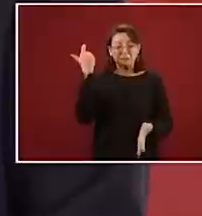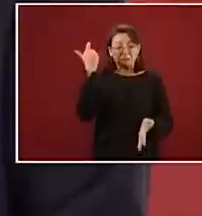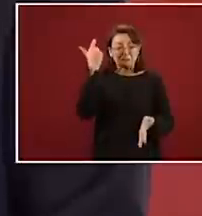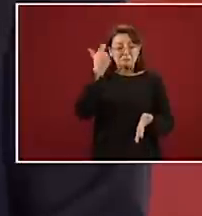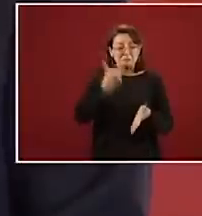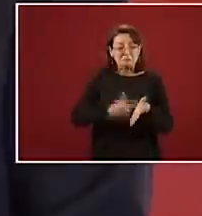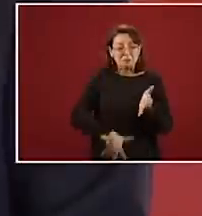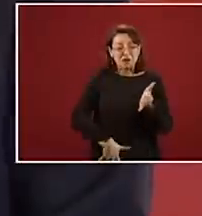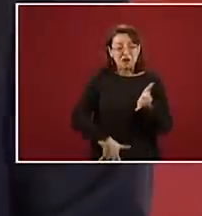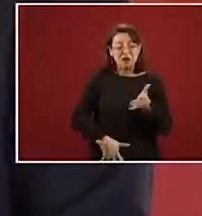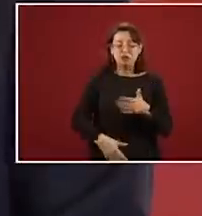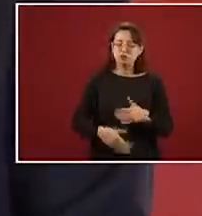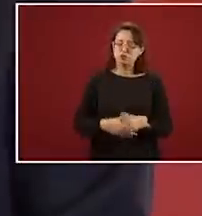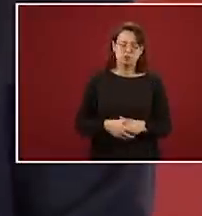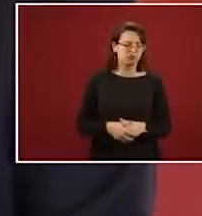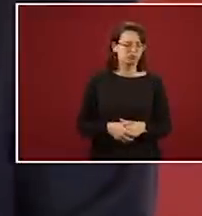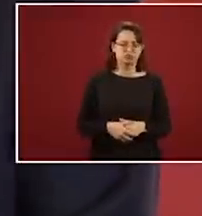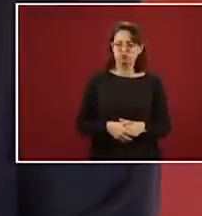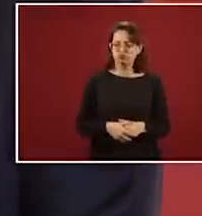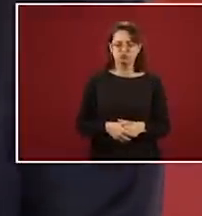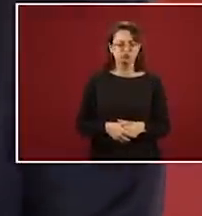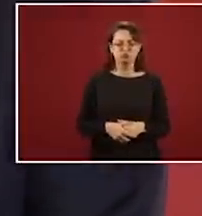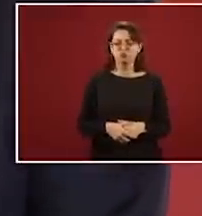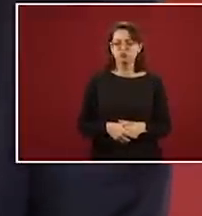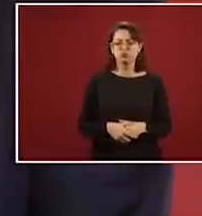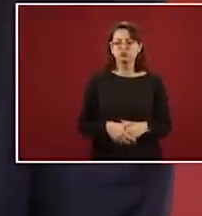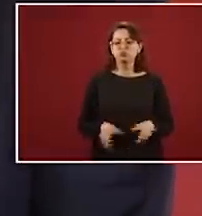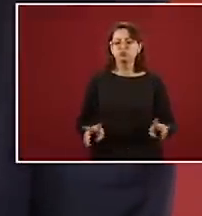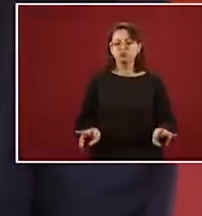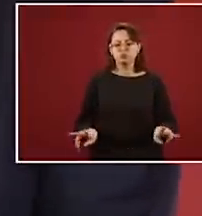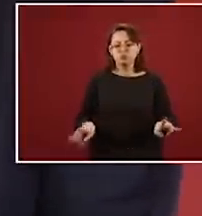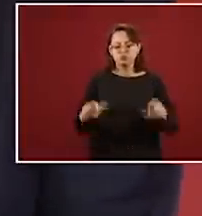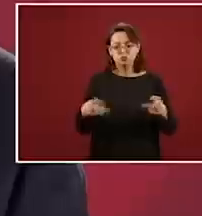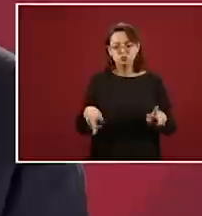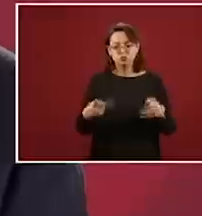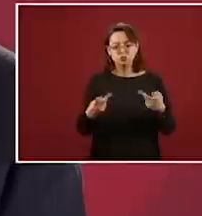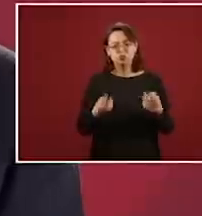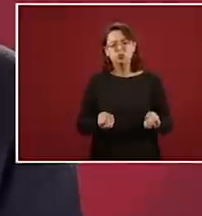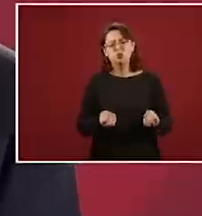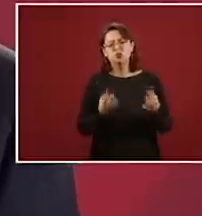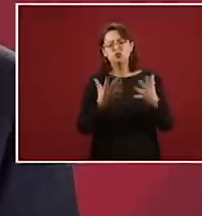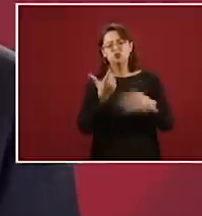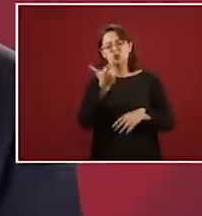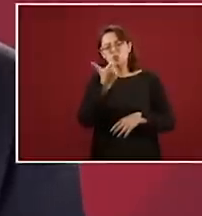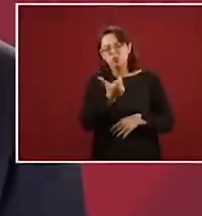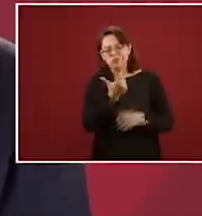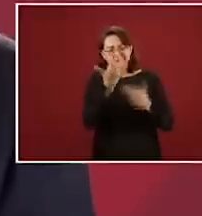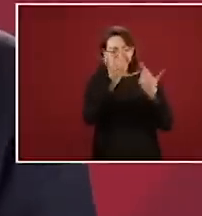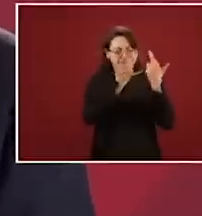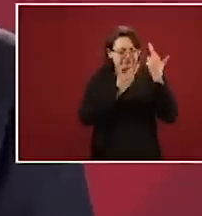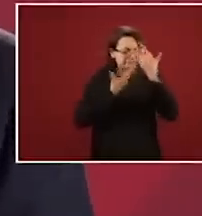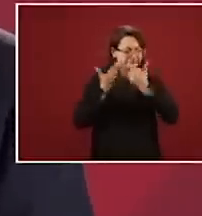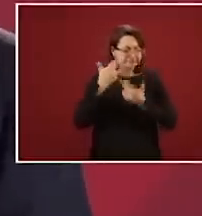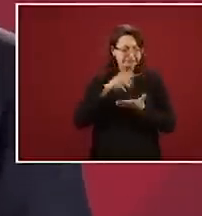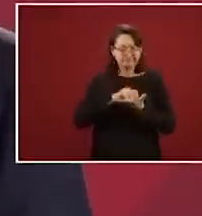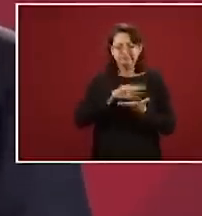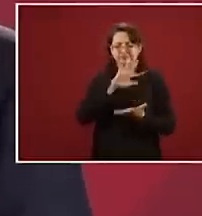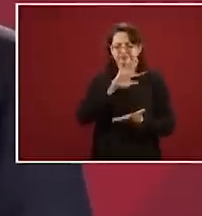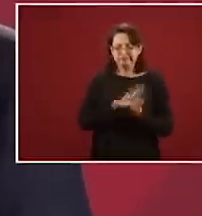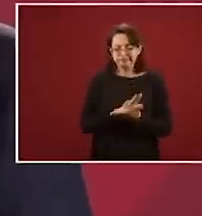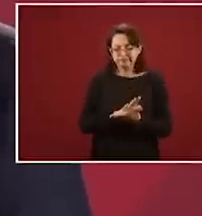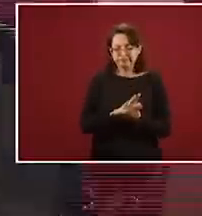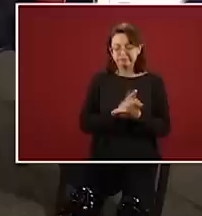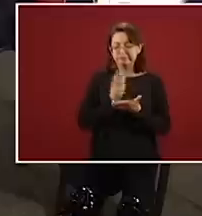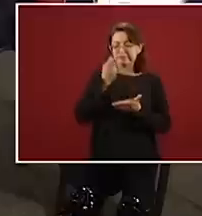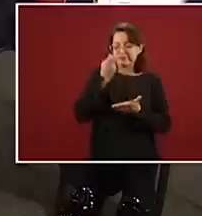bajos, sino que sea a partir de avalúos y que se